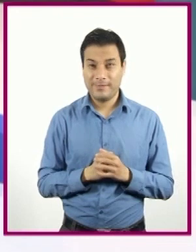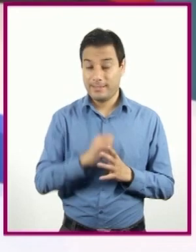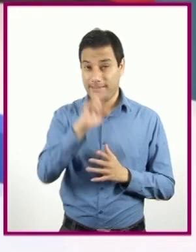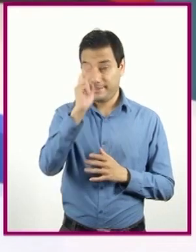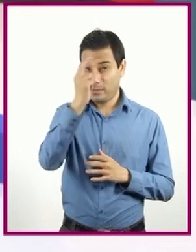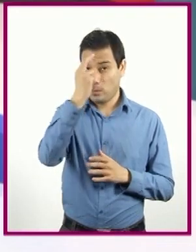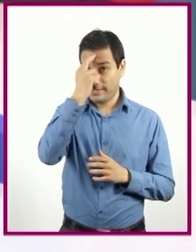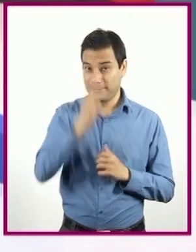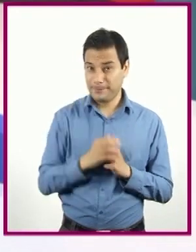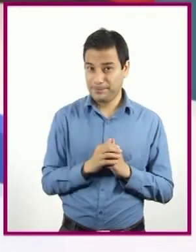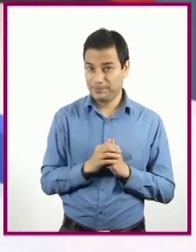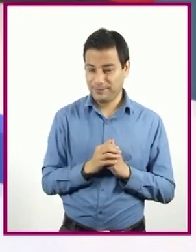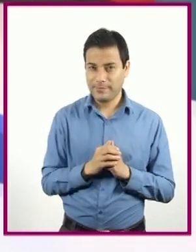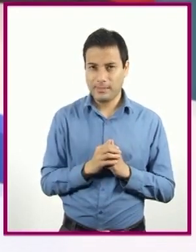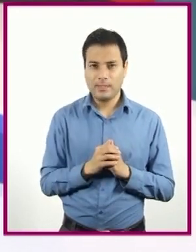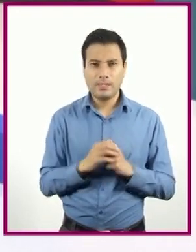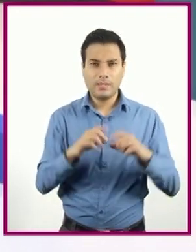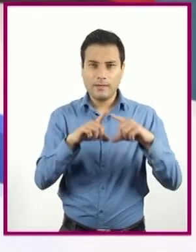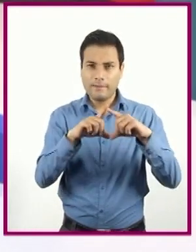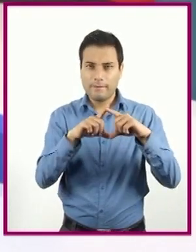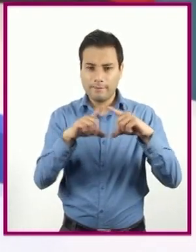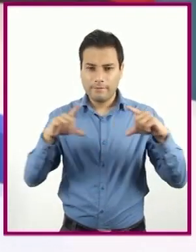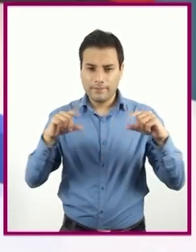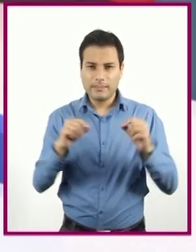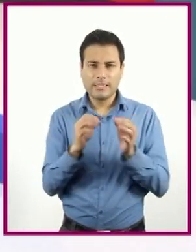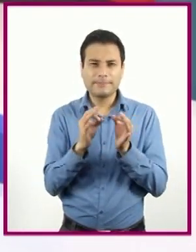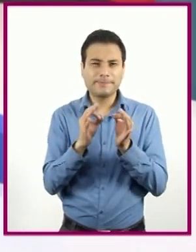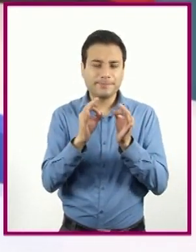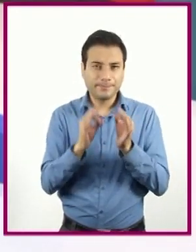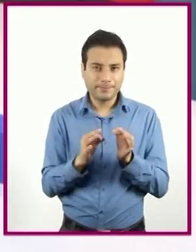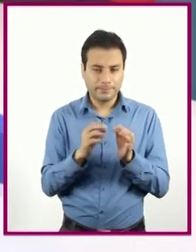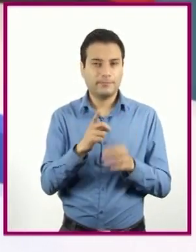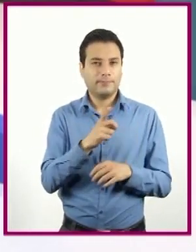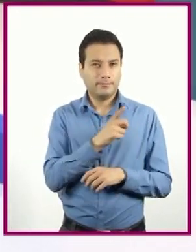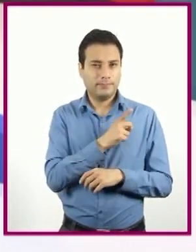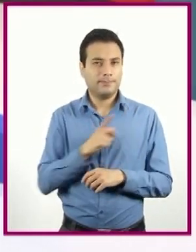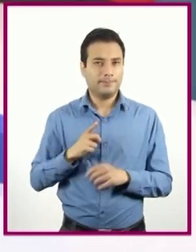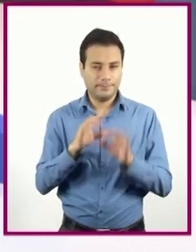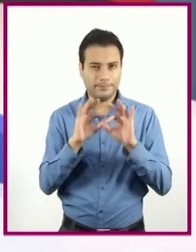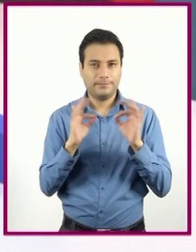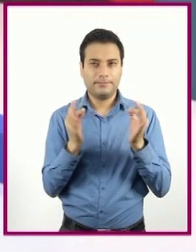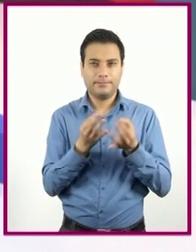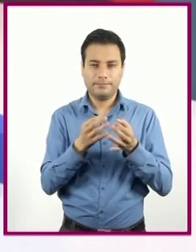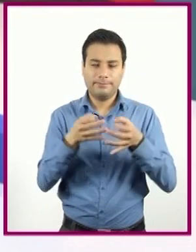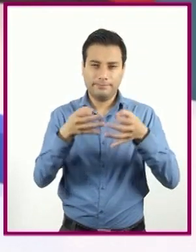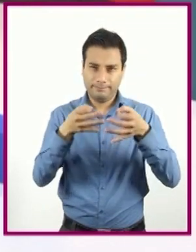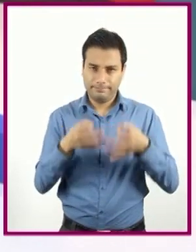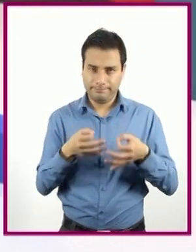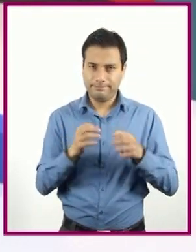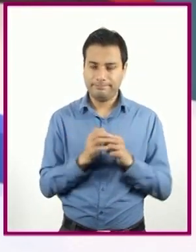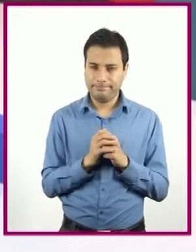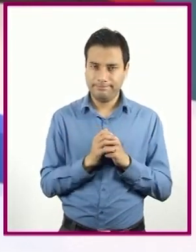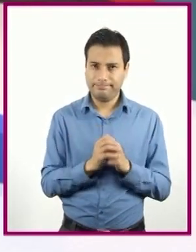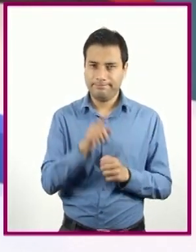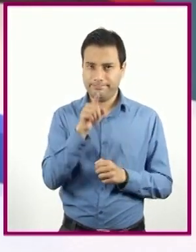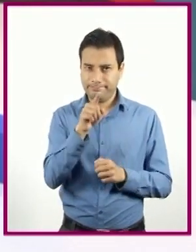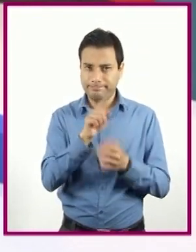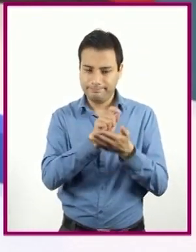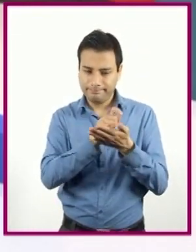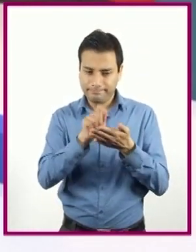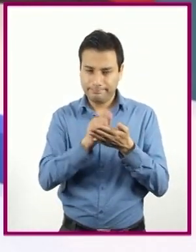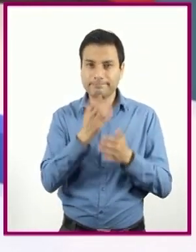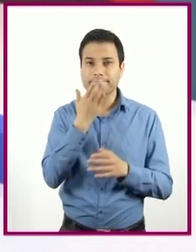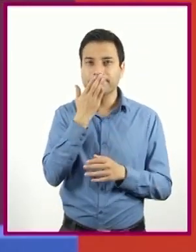recordarán, para que las fichas realmente nos sirvan, deben contener un cierto formato. por lo que deben ser llenadas adecuadamente.